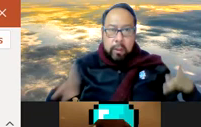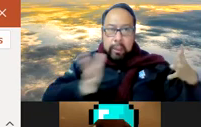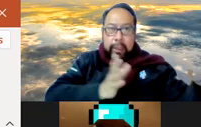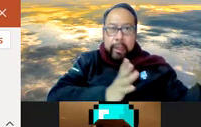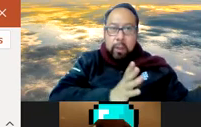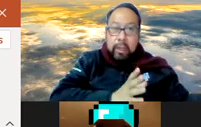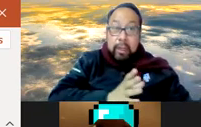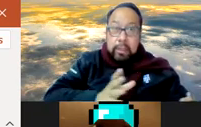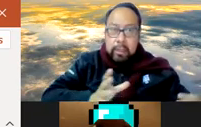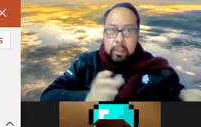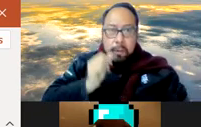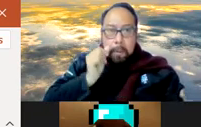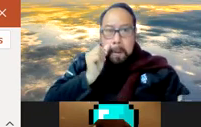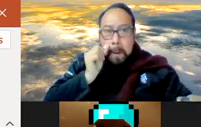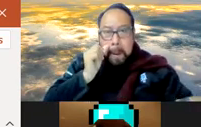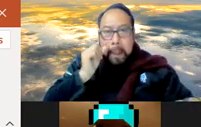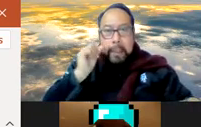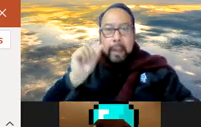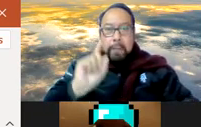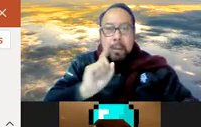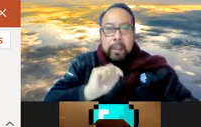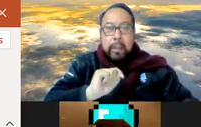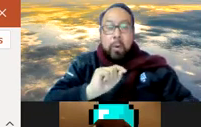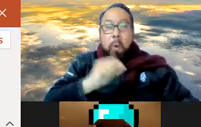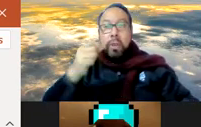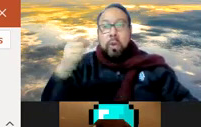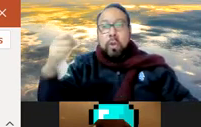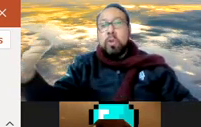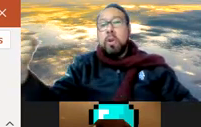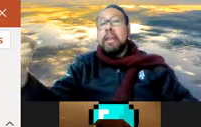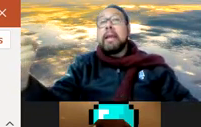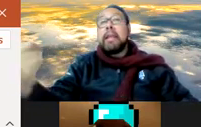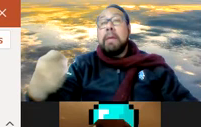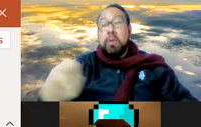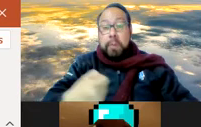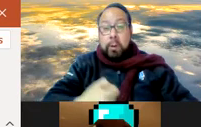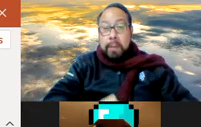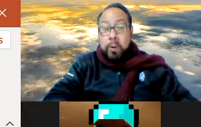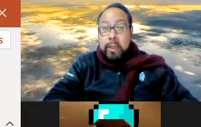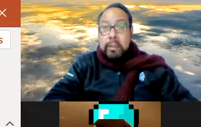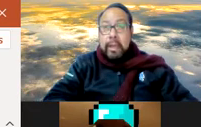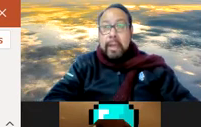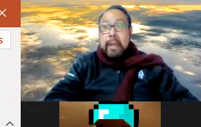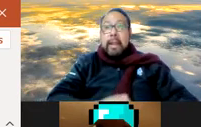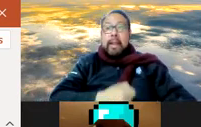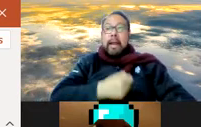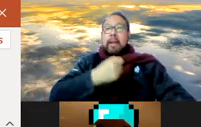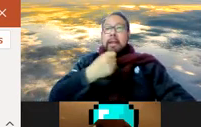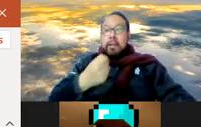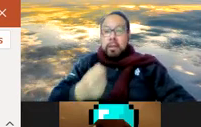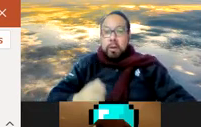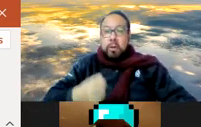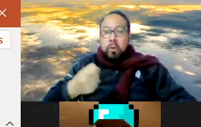es otro, que creo ser la distinción. Generalmente, cuando nosotros redactamos para una ponencia,